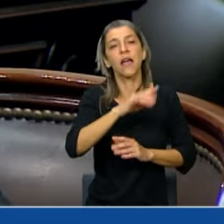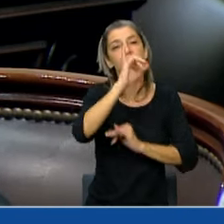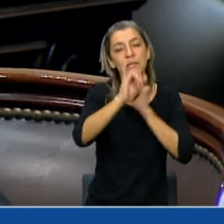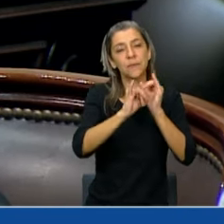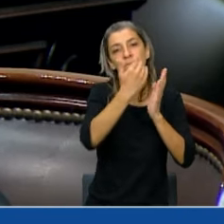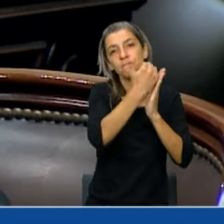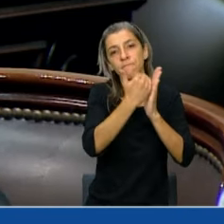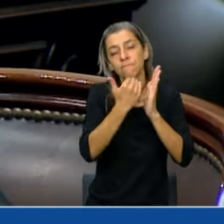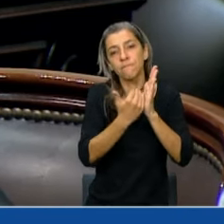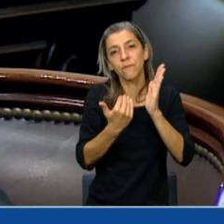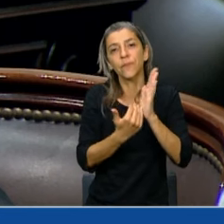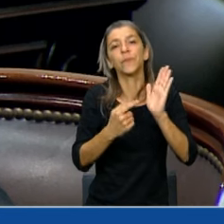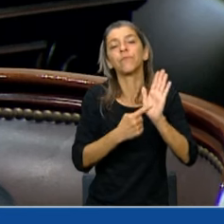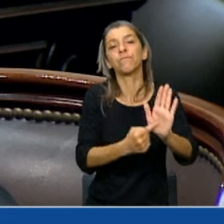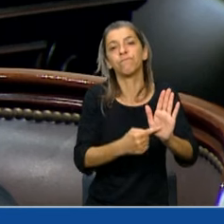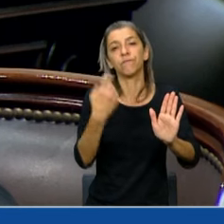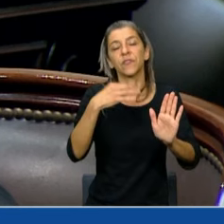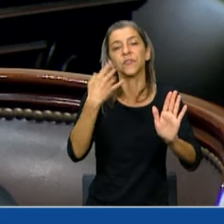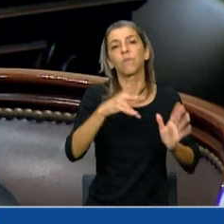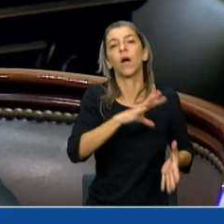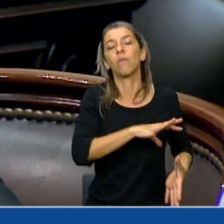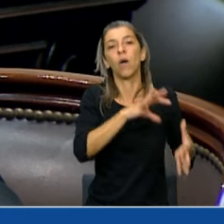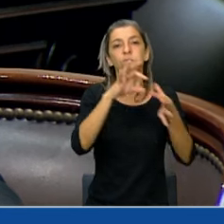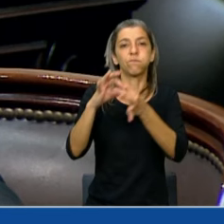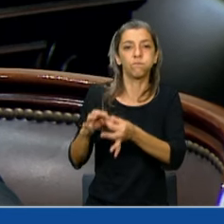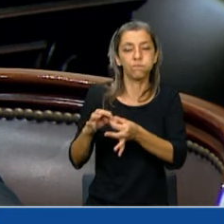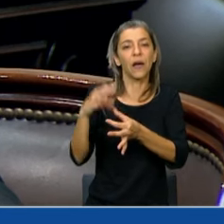que está tomando en cuenta el proyecto